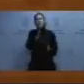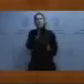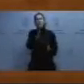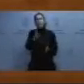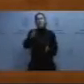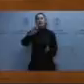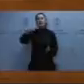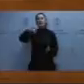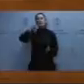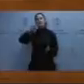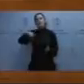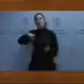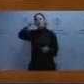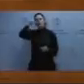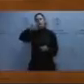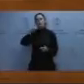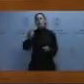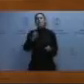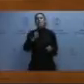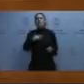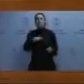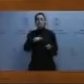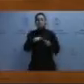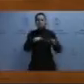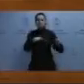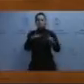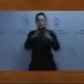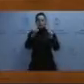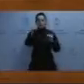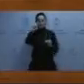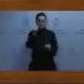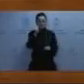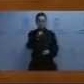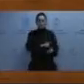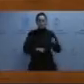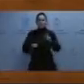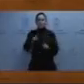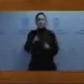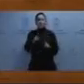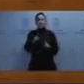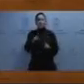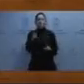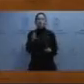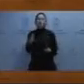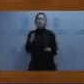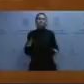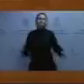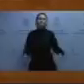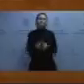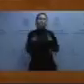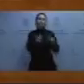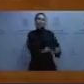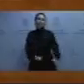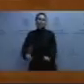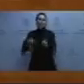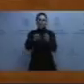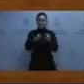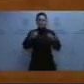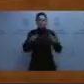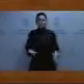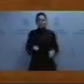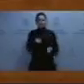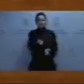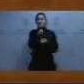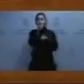Ramón Durán, catedrático de Derecho de la Universidad de Oviedo, es un problema de derecho social. En las comparecencias de la ley hemos escuchado